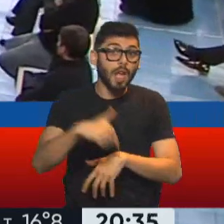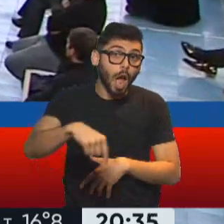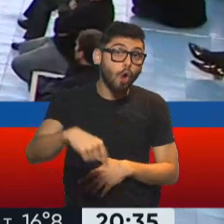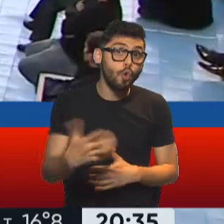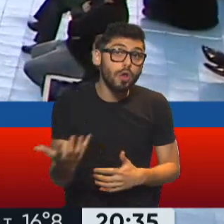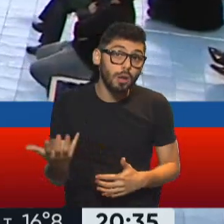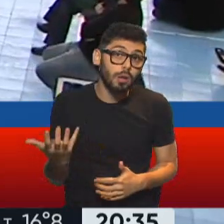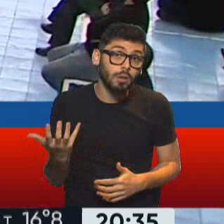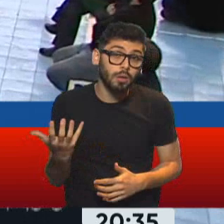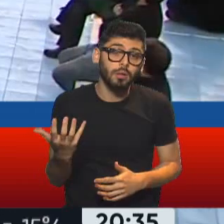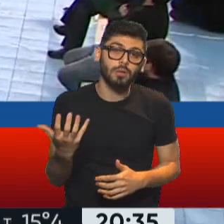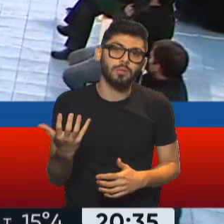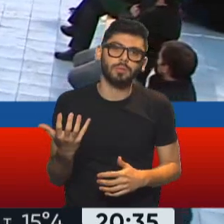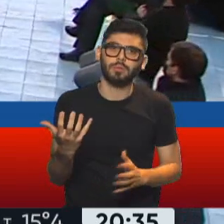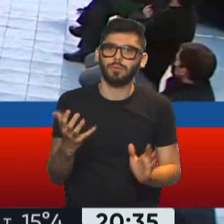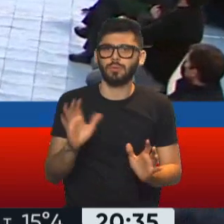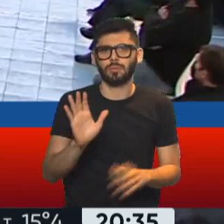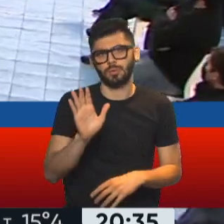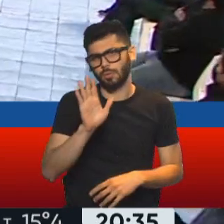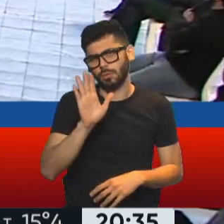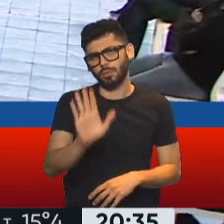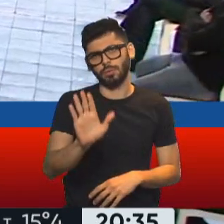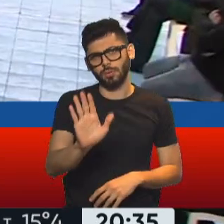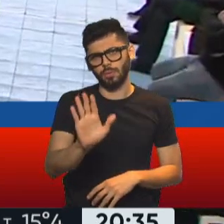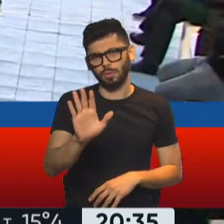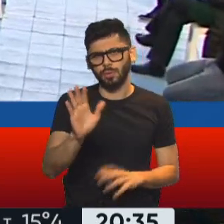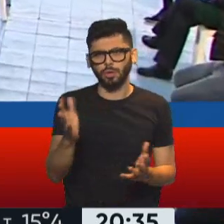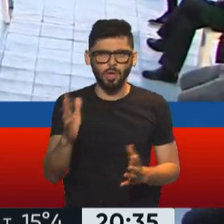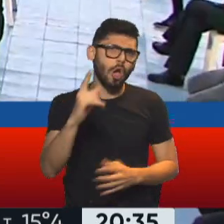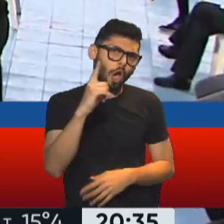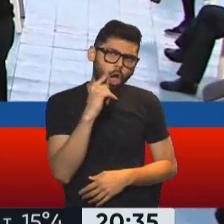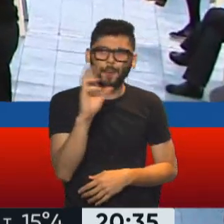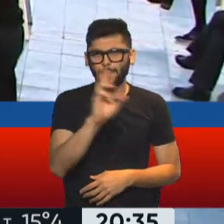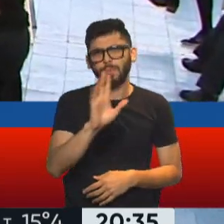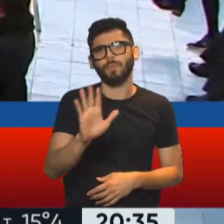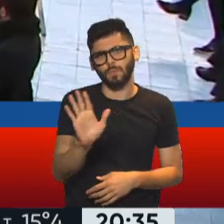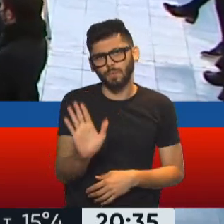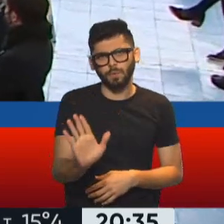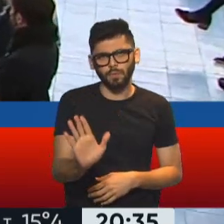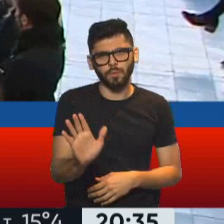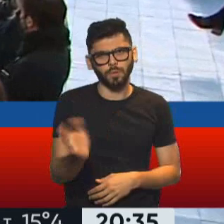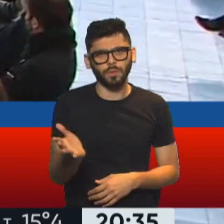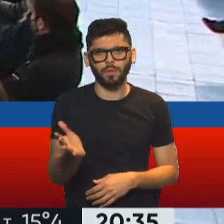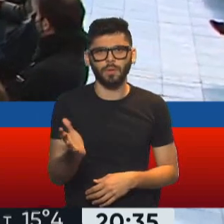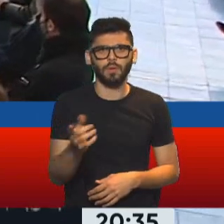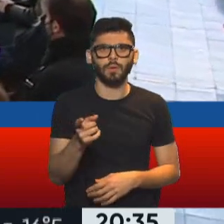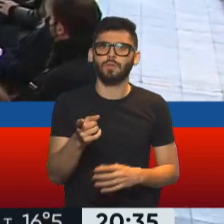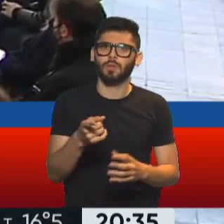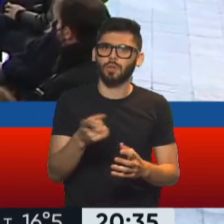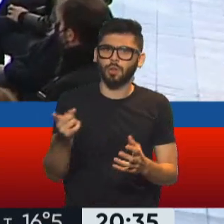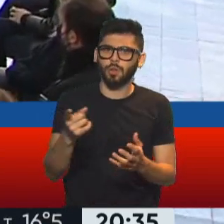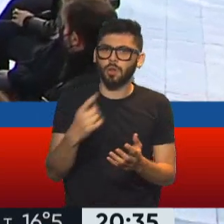que paren un cambio, muchachos y muchachas, con todo el derecho que hay